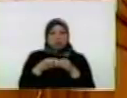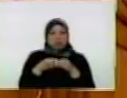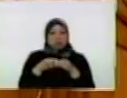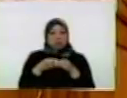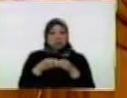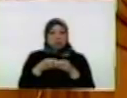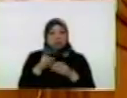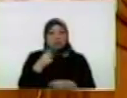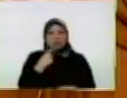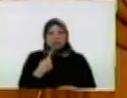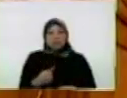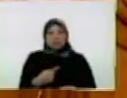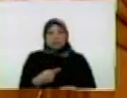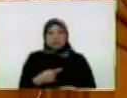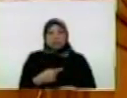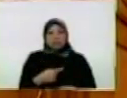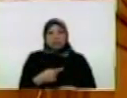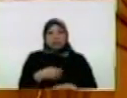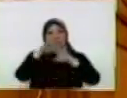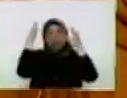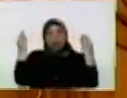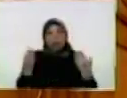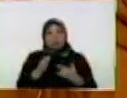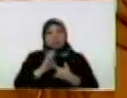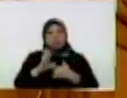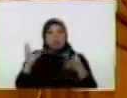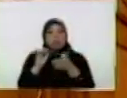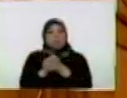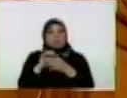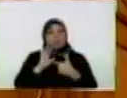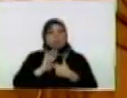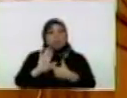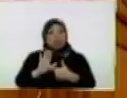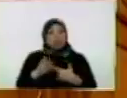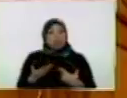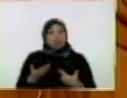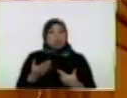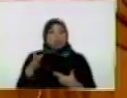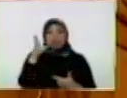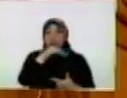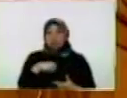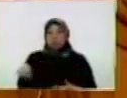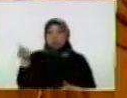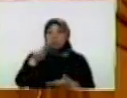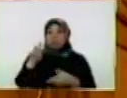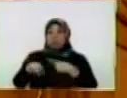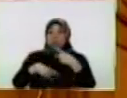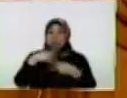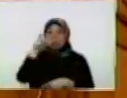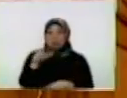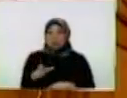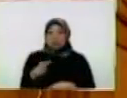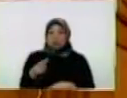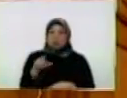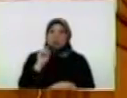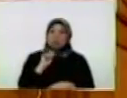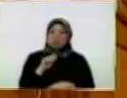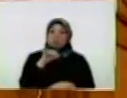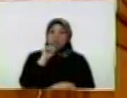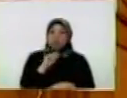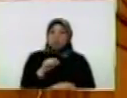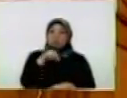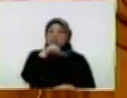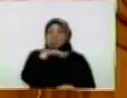a decirle al resto de nuestros compañeros que no había vuelta atrás, que era el momento de marcar